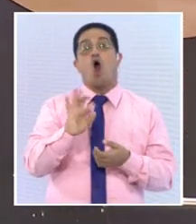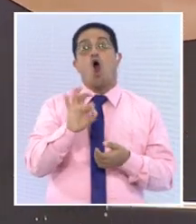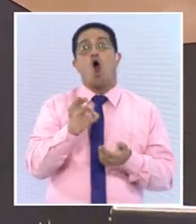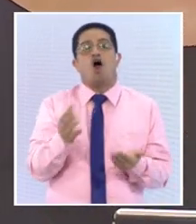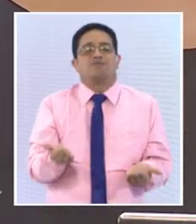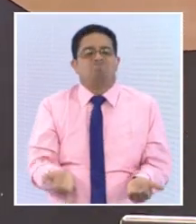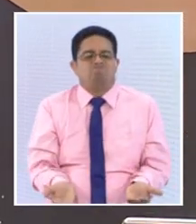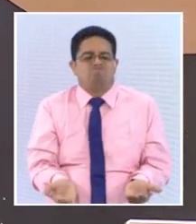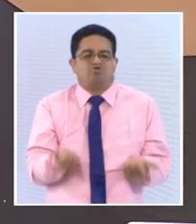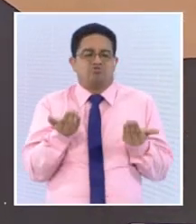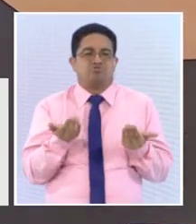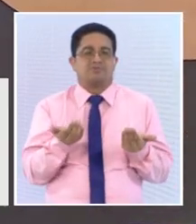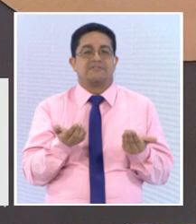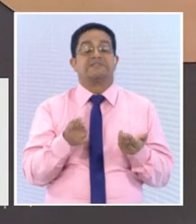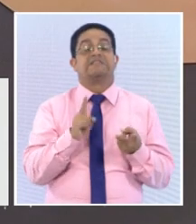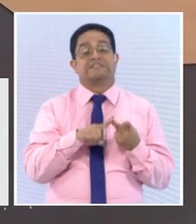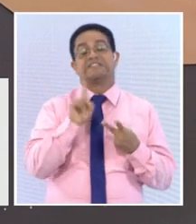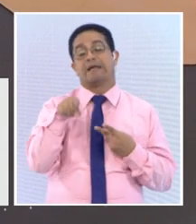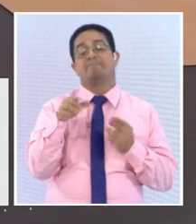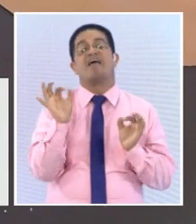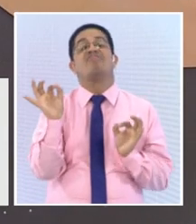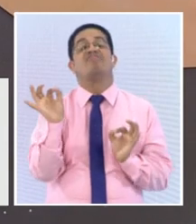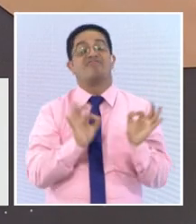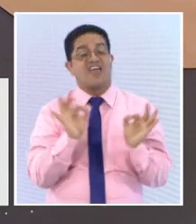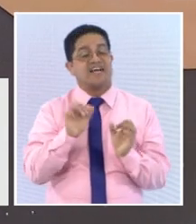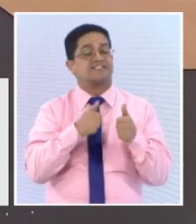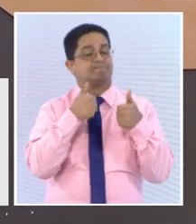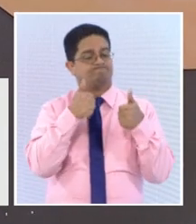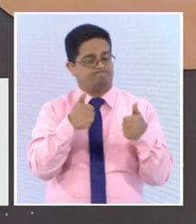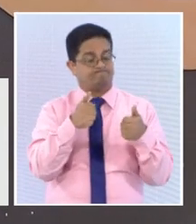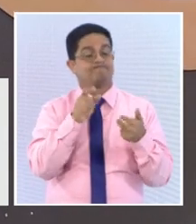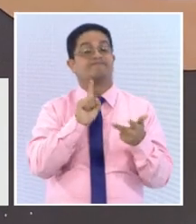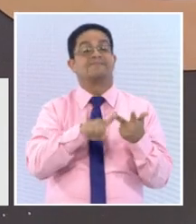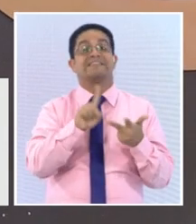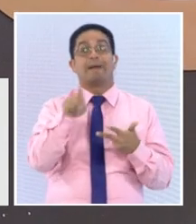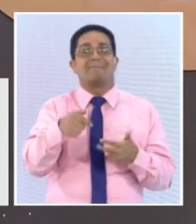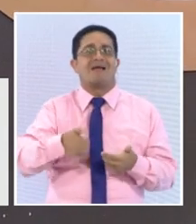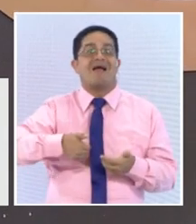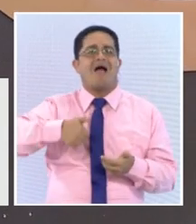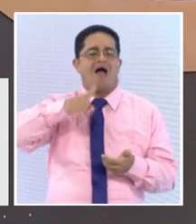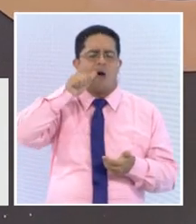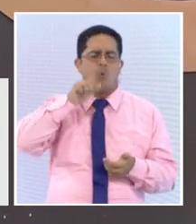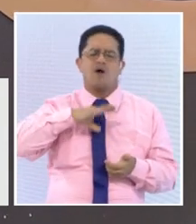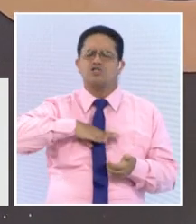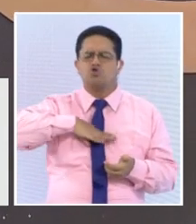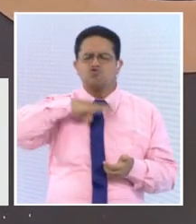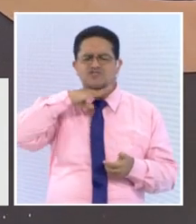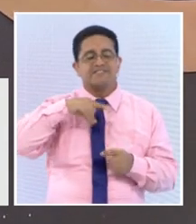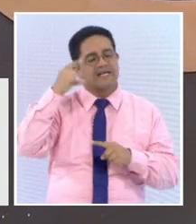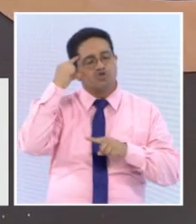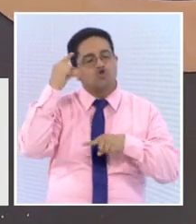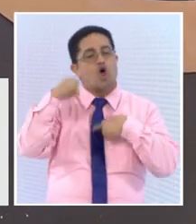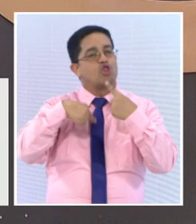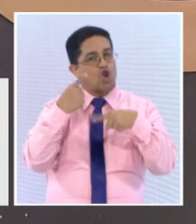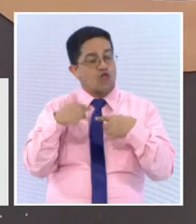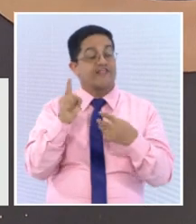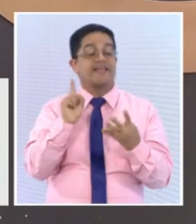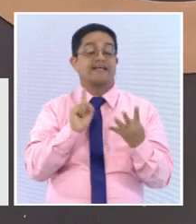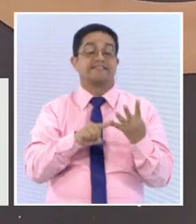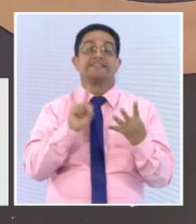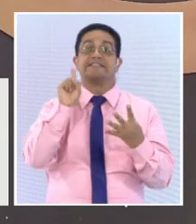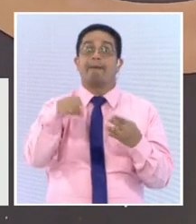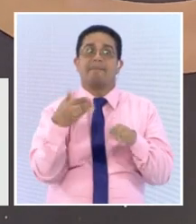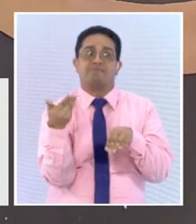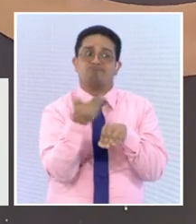pesados, siempre tener una dieta adecuada, tener siempre la hidratación presente en el ámbito de diario y, por supuesto, acudir